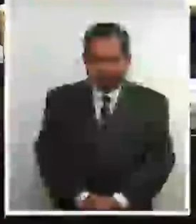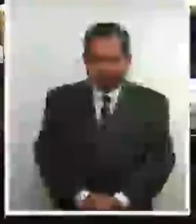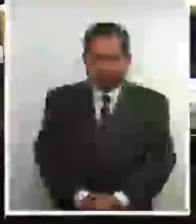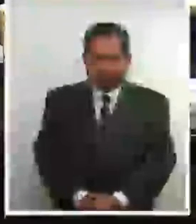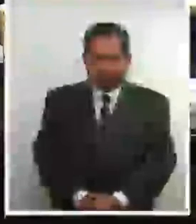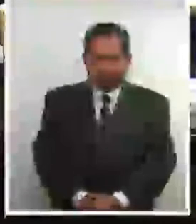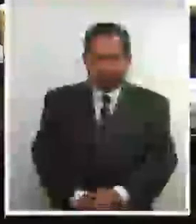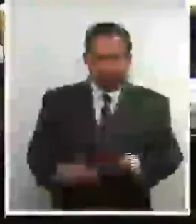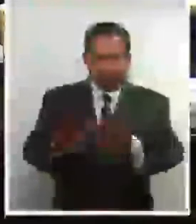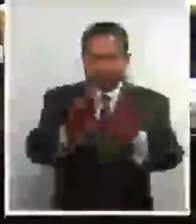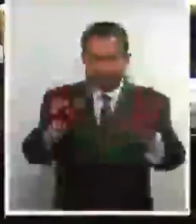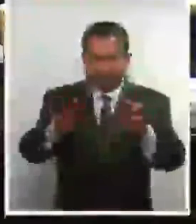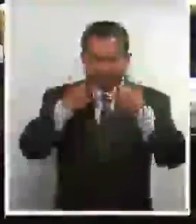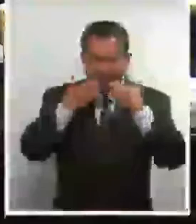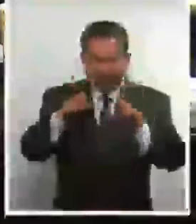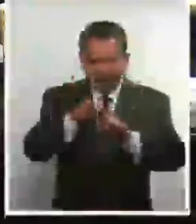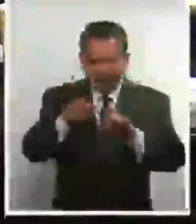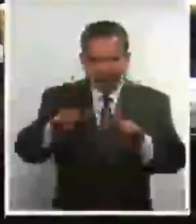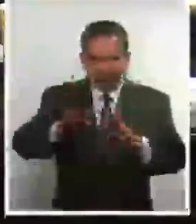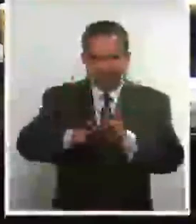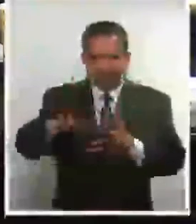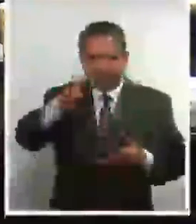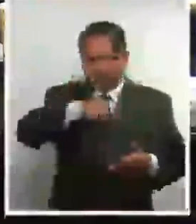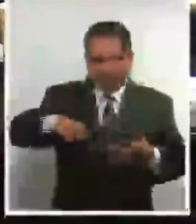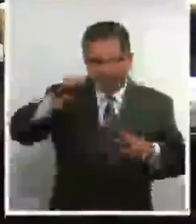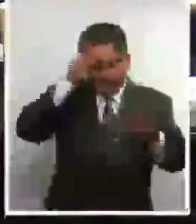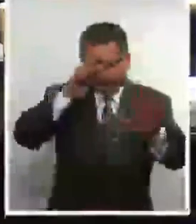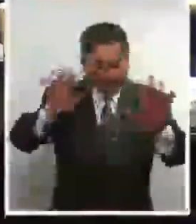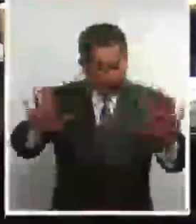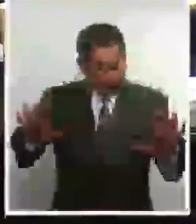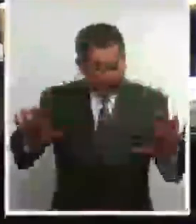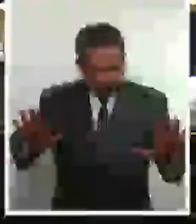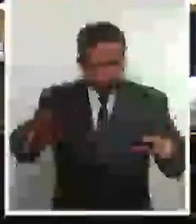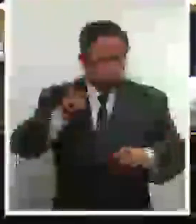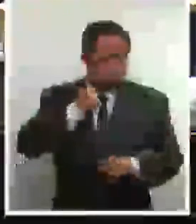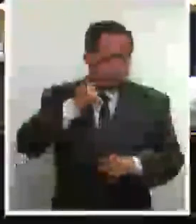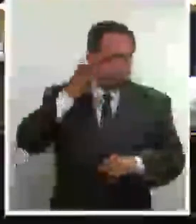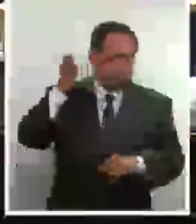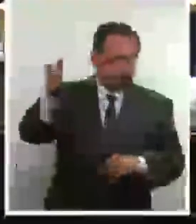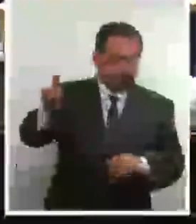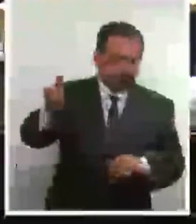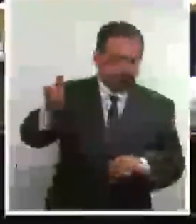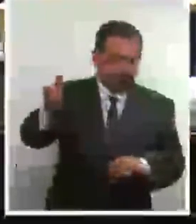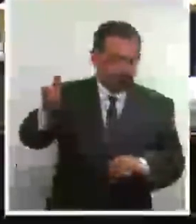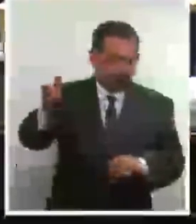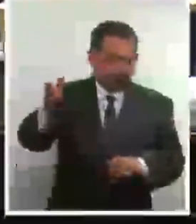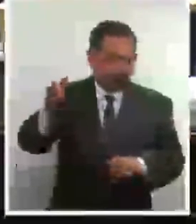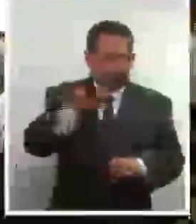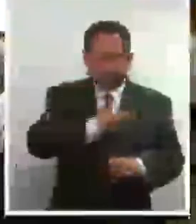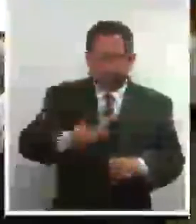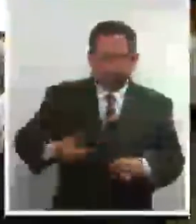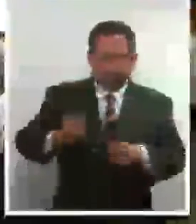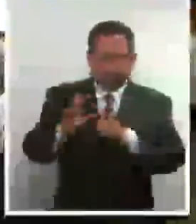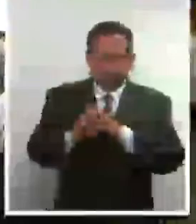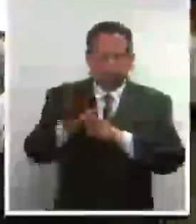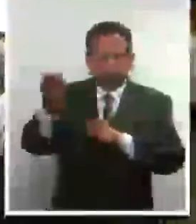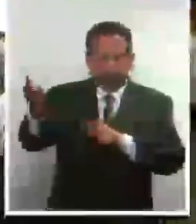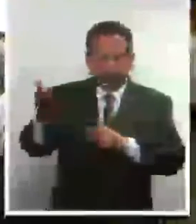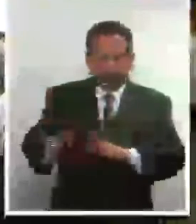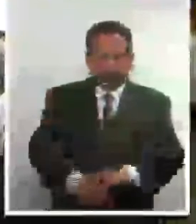No, estamos haciendo las cosas bien y buscando el mayor consenso. Diputado, presidente de la comisión.